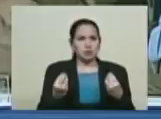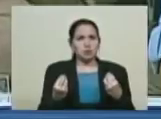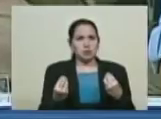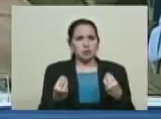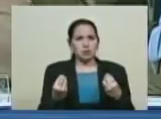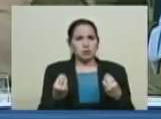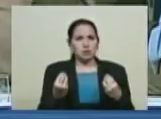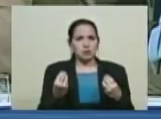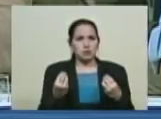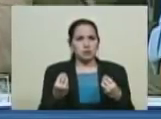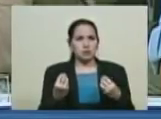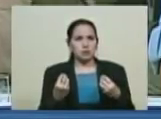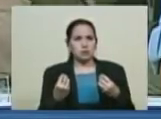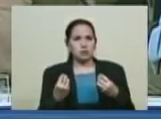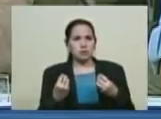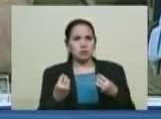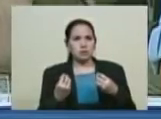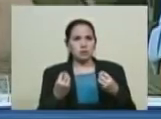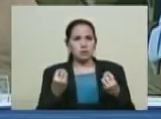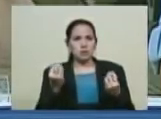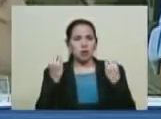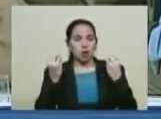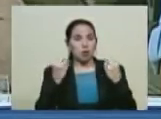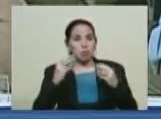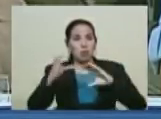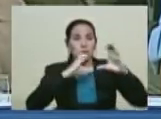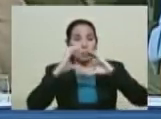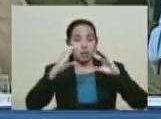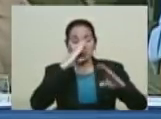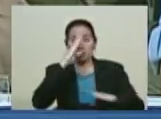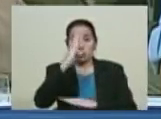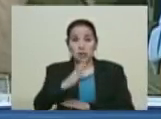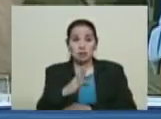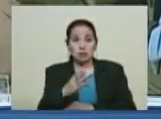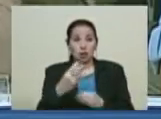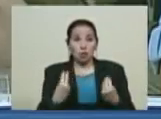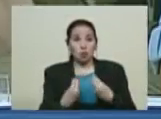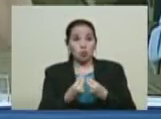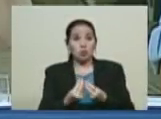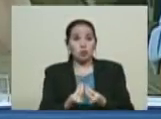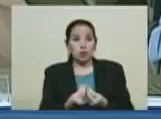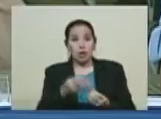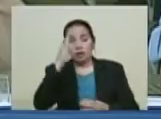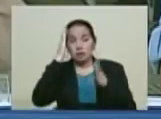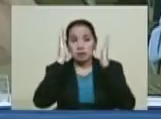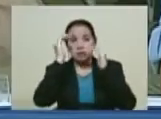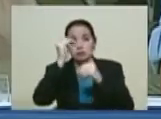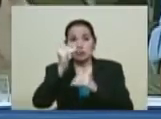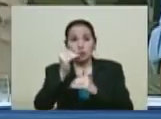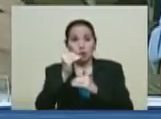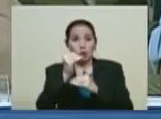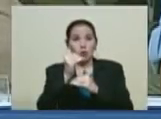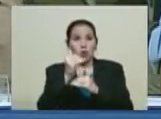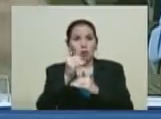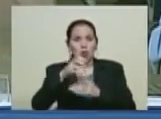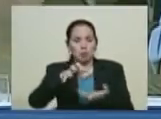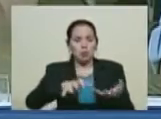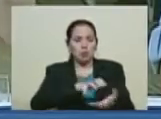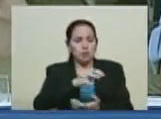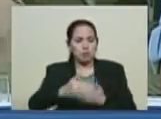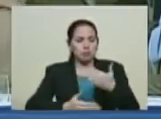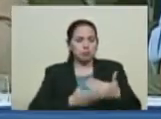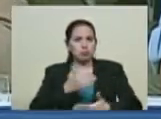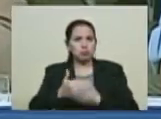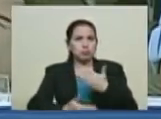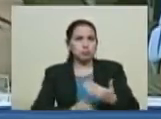protector. Ustedes saben que tienen comunicación directa conmigo para atender los problemas, paso a paso. Así como